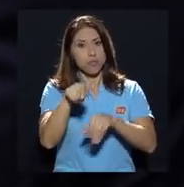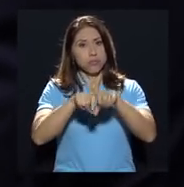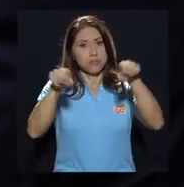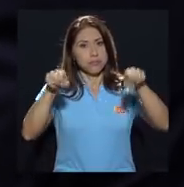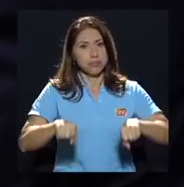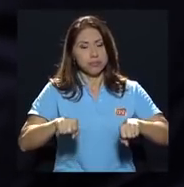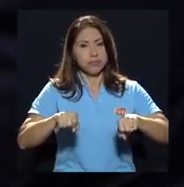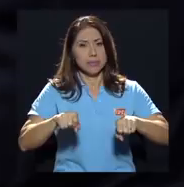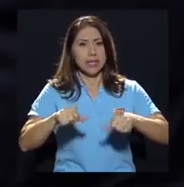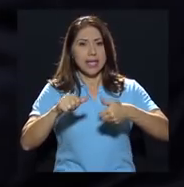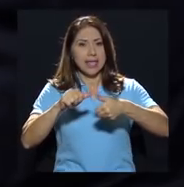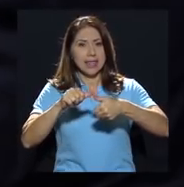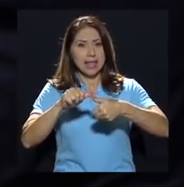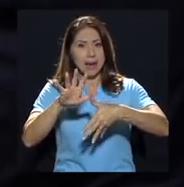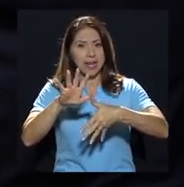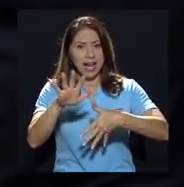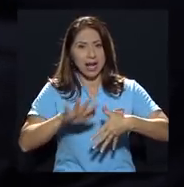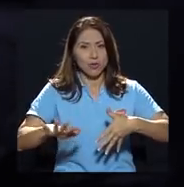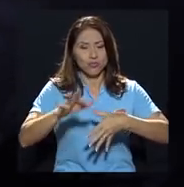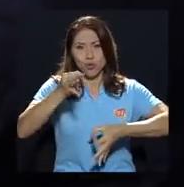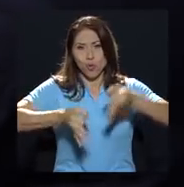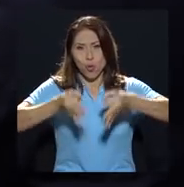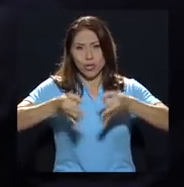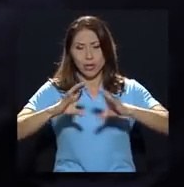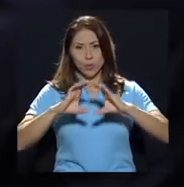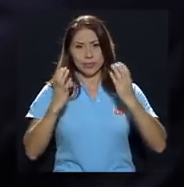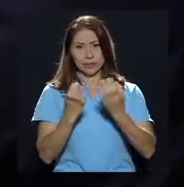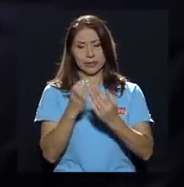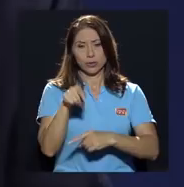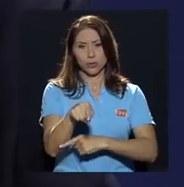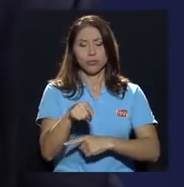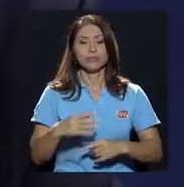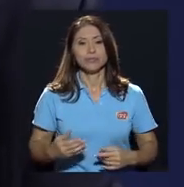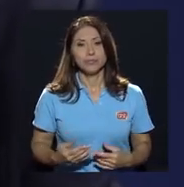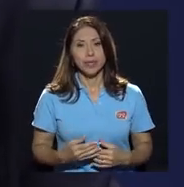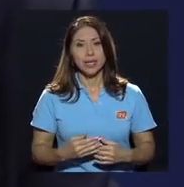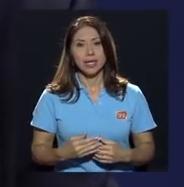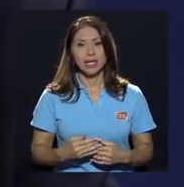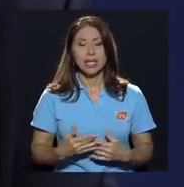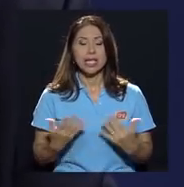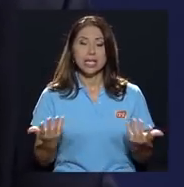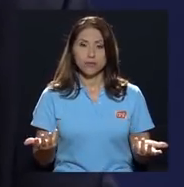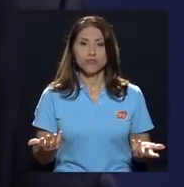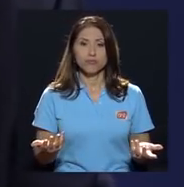por el sistema interamericano por la corte por la comisión y